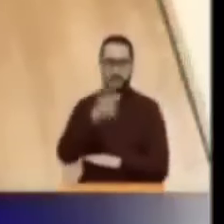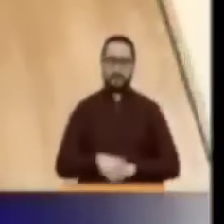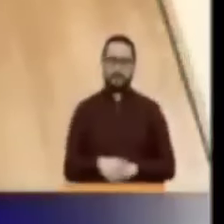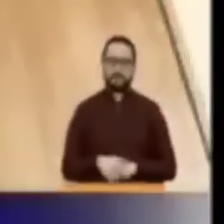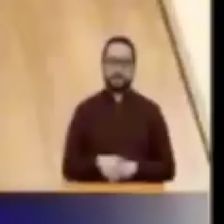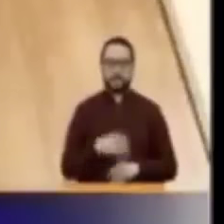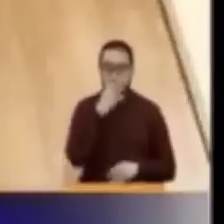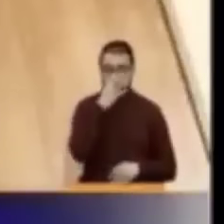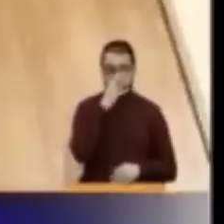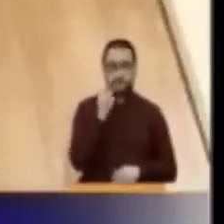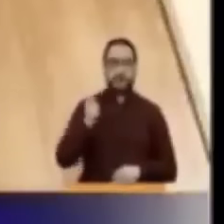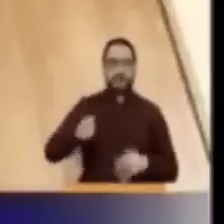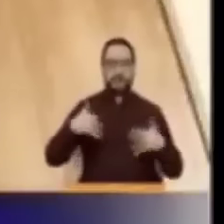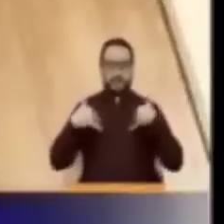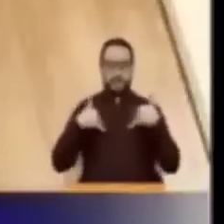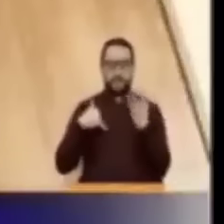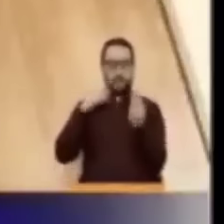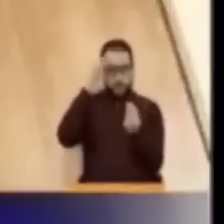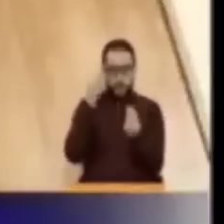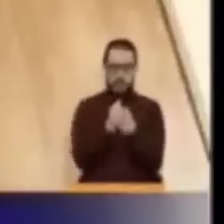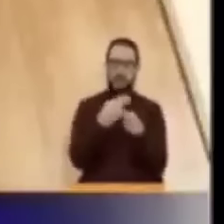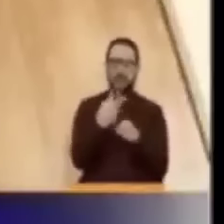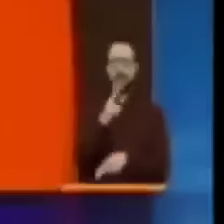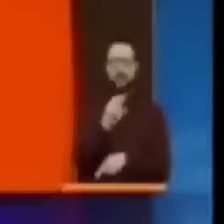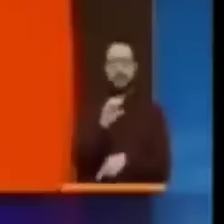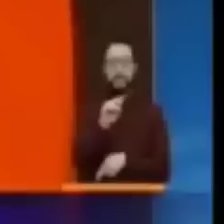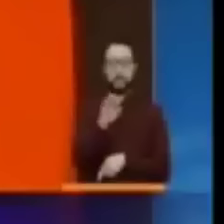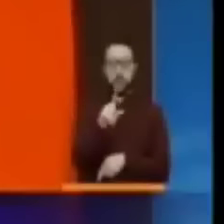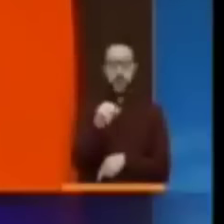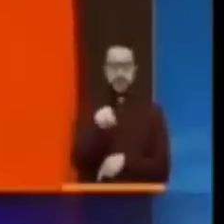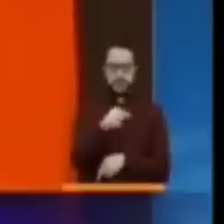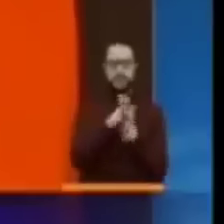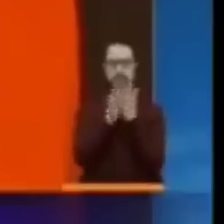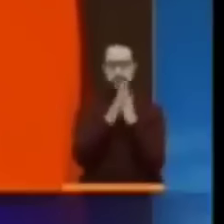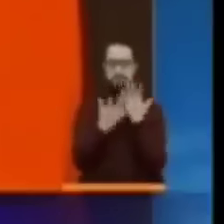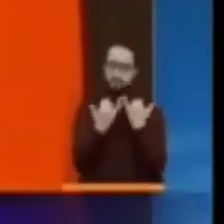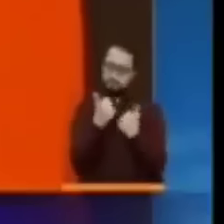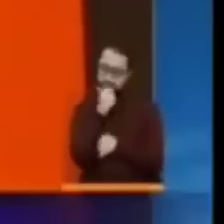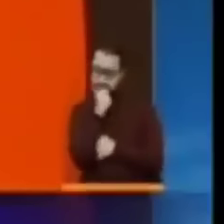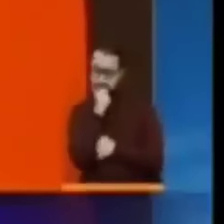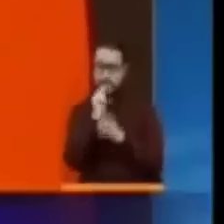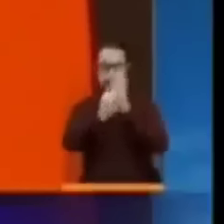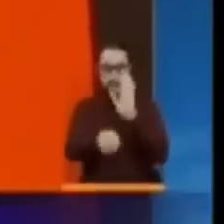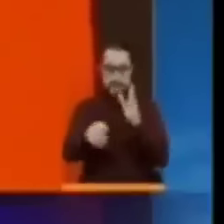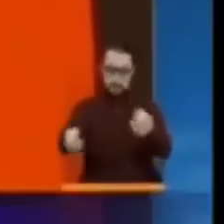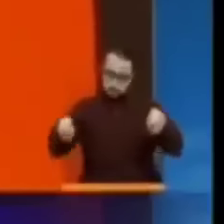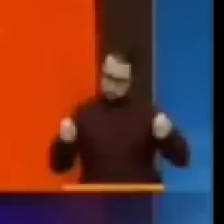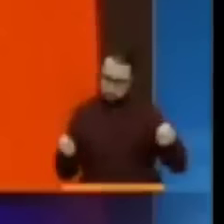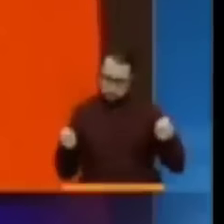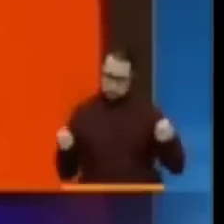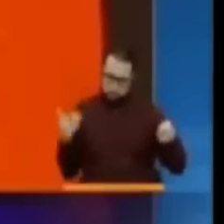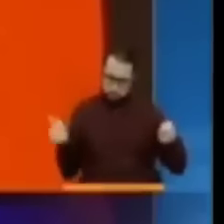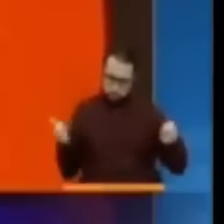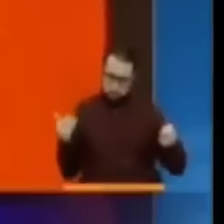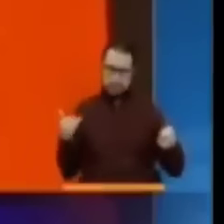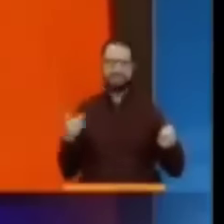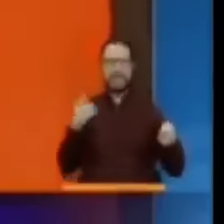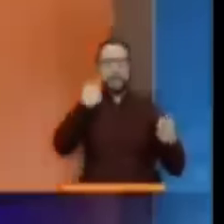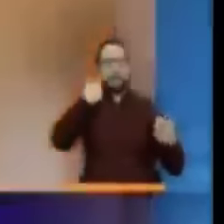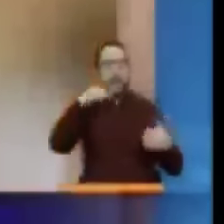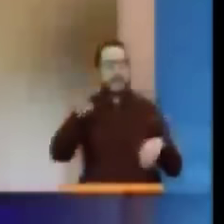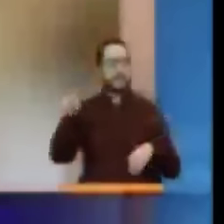El abogado de víctimas del grupo paramilitar Los 12 Apóstoles, Sergio Mesa, señaló que tras estudiar el fallo que absolvió a Santiago Uribe Vélez por estar involucrado al